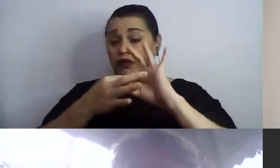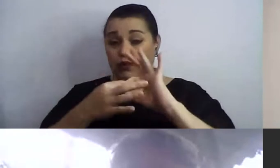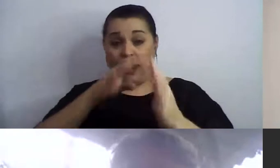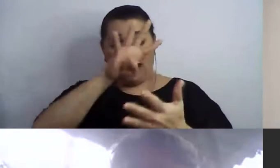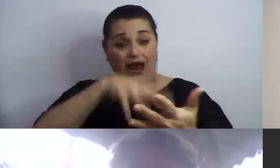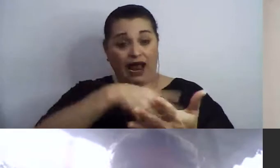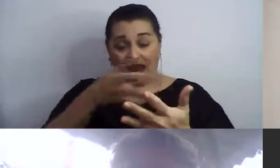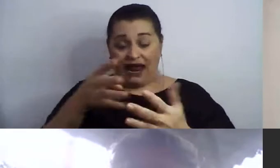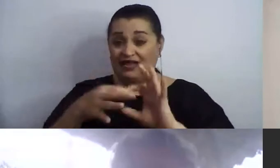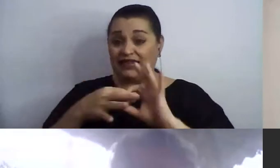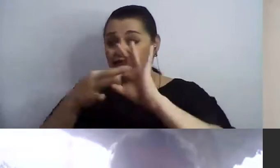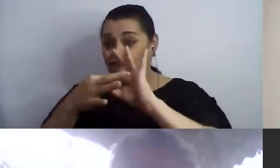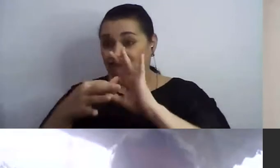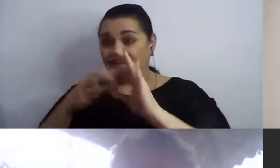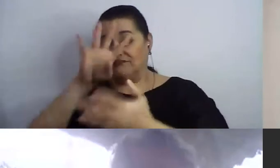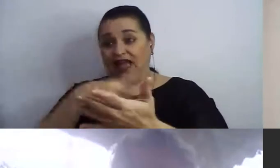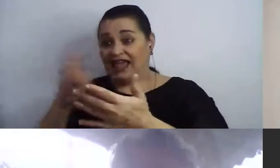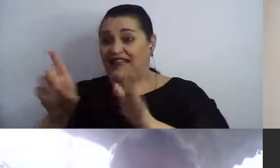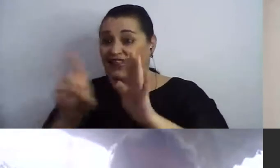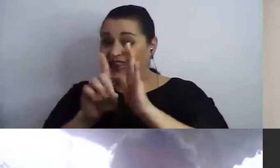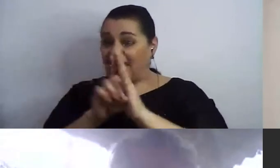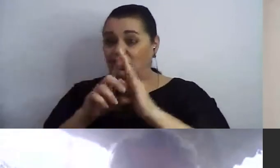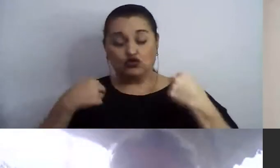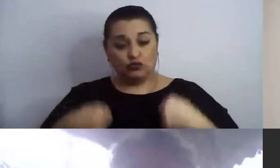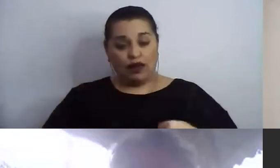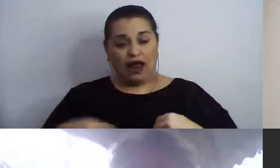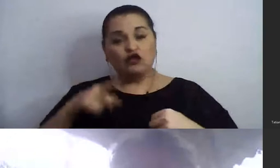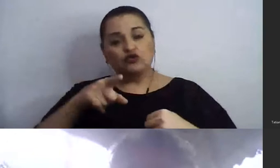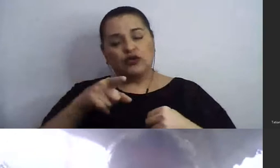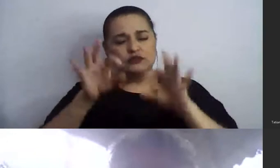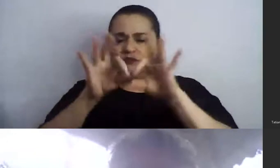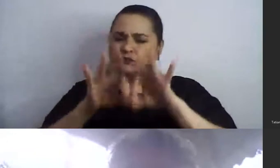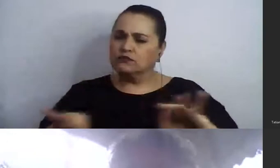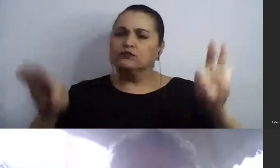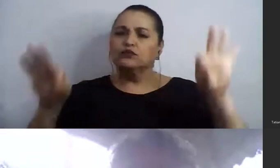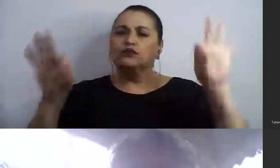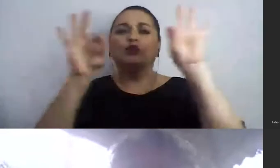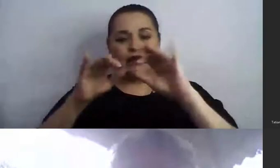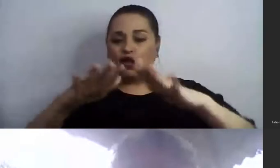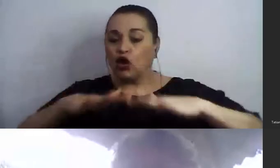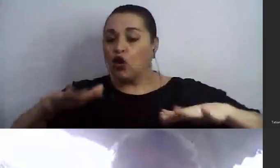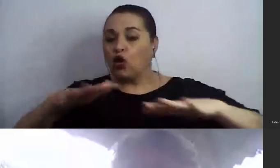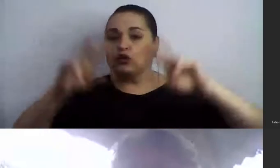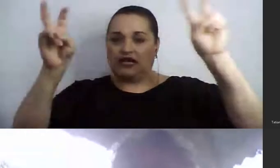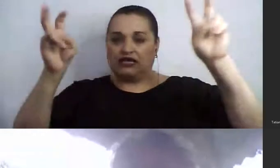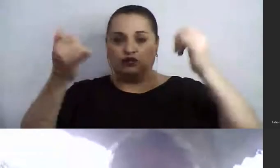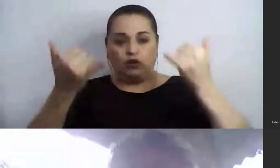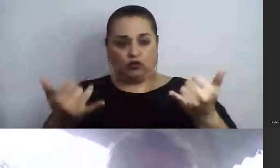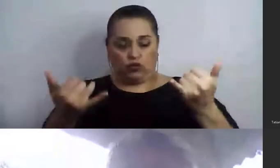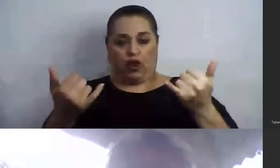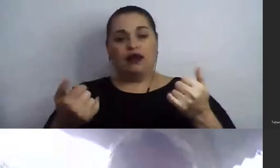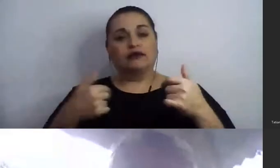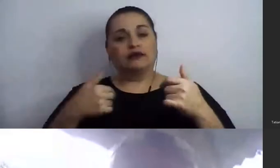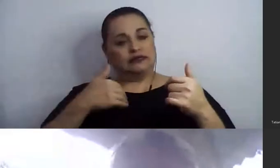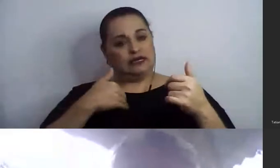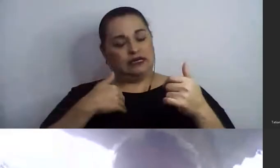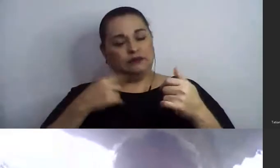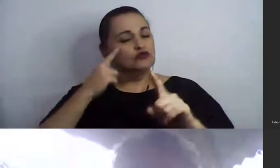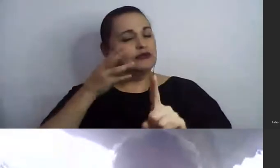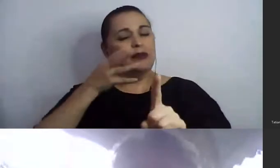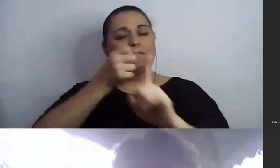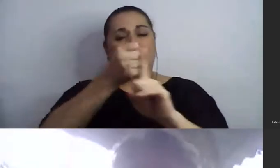2030 a la agenda de los derechos humanos es de particular relevancia en el contexto actual en el que nos encontramos debido al